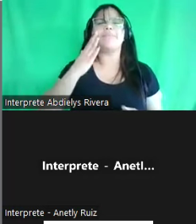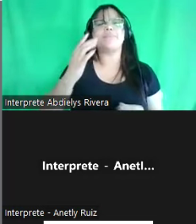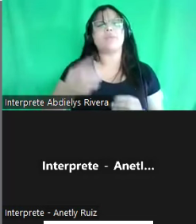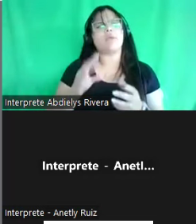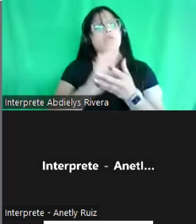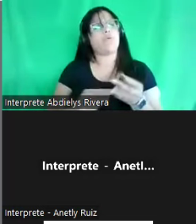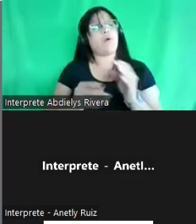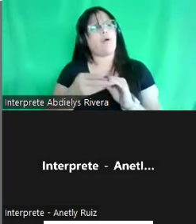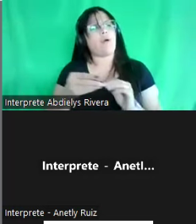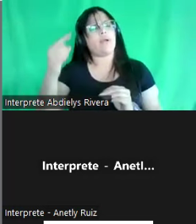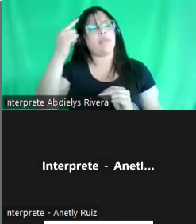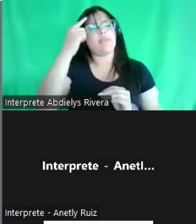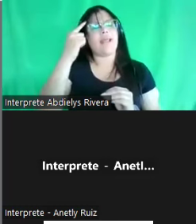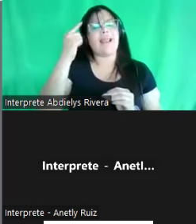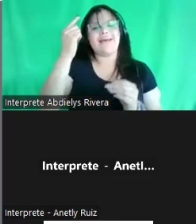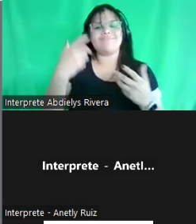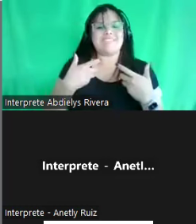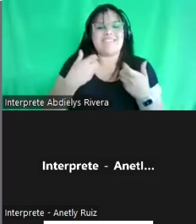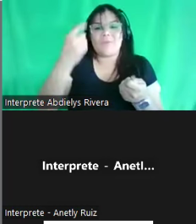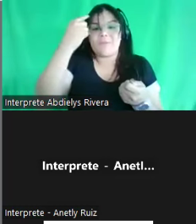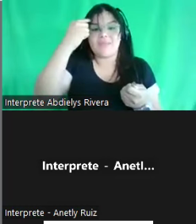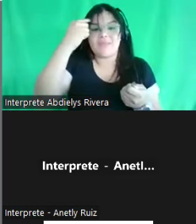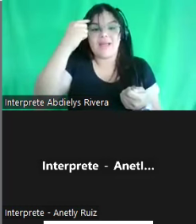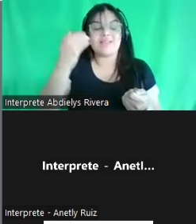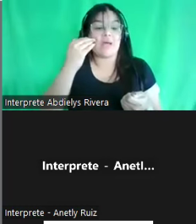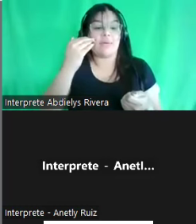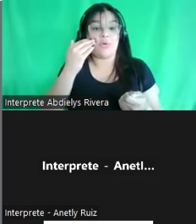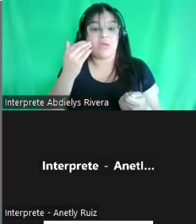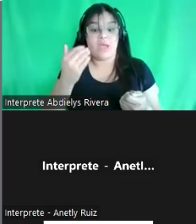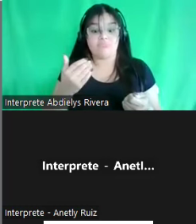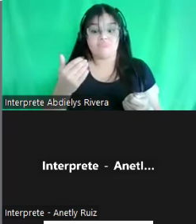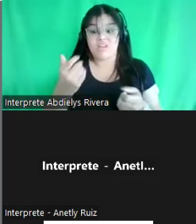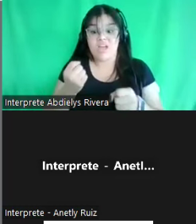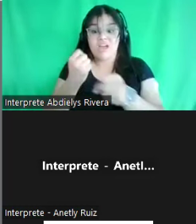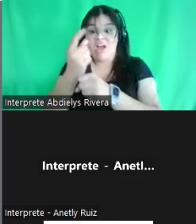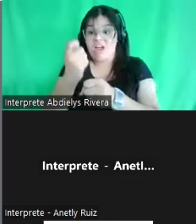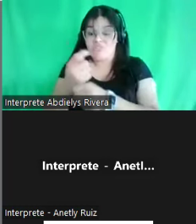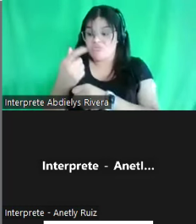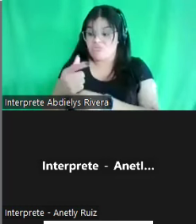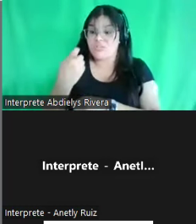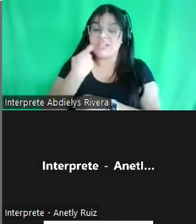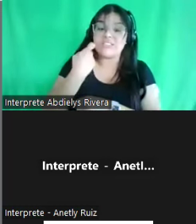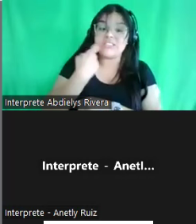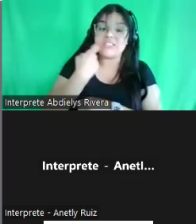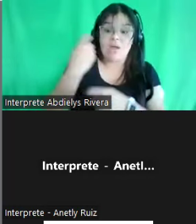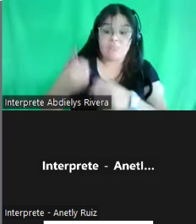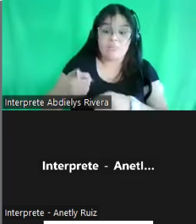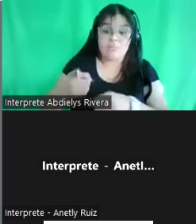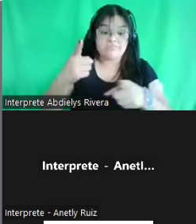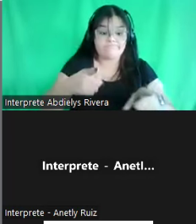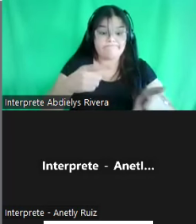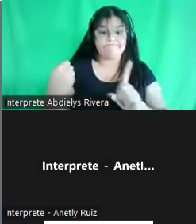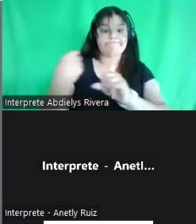que han tenido una progresión bastante alta en los últimos años, sobre todo después de la pandemia. Hay muchos estudios que se